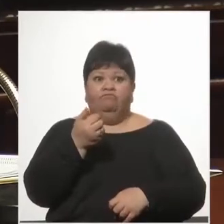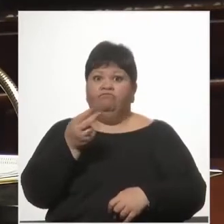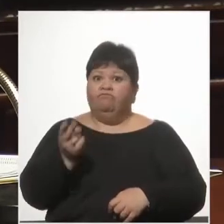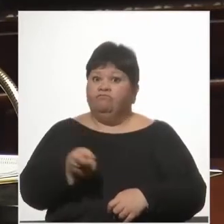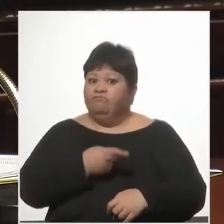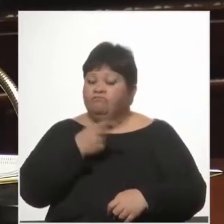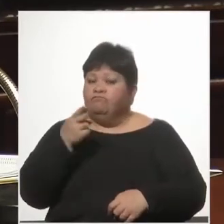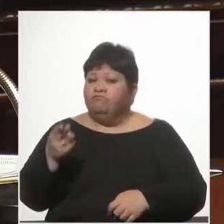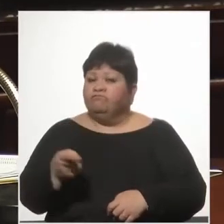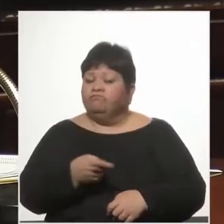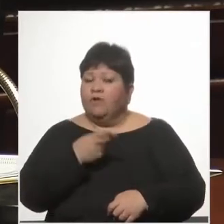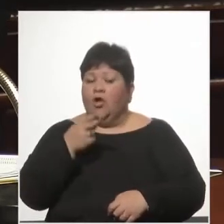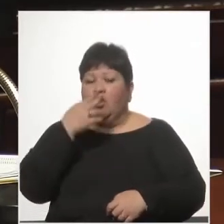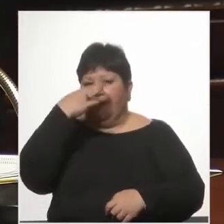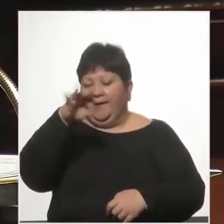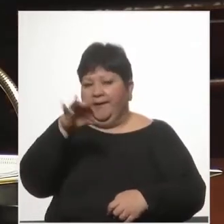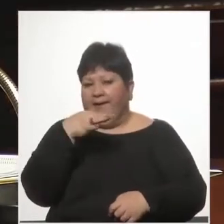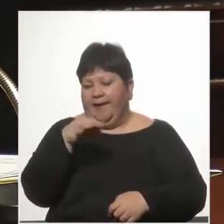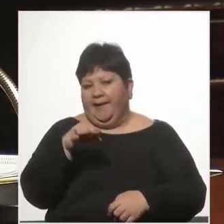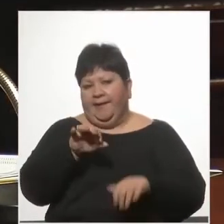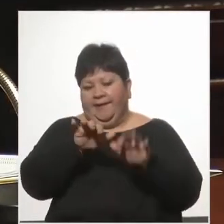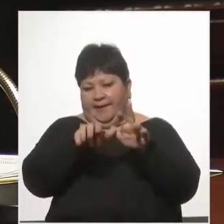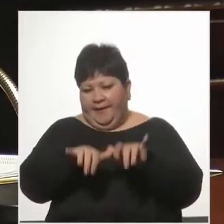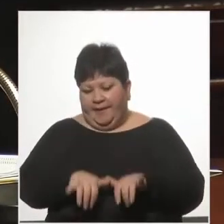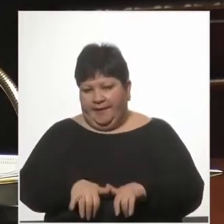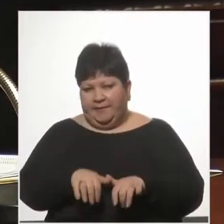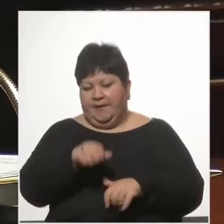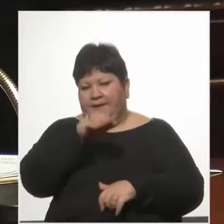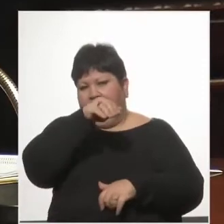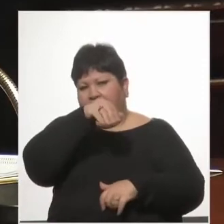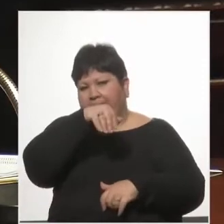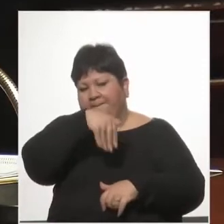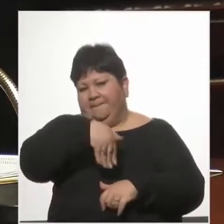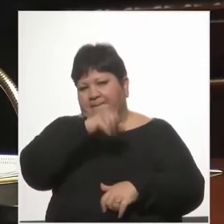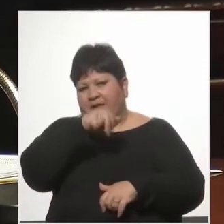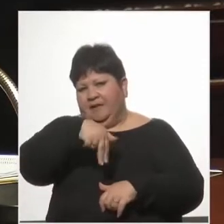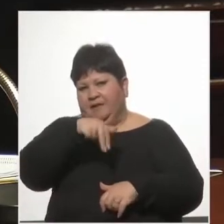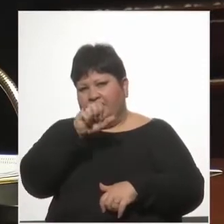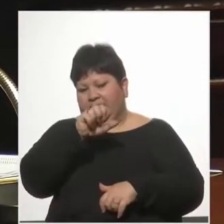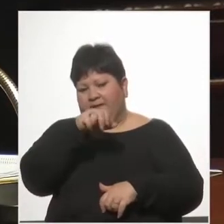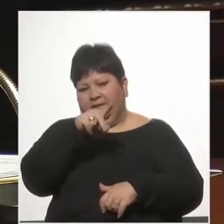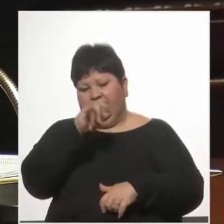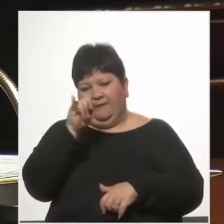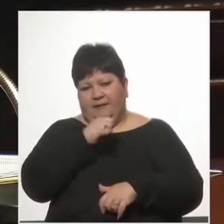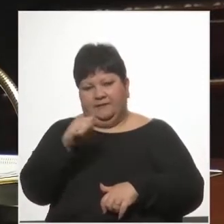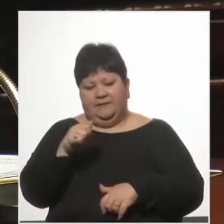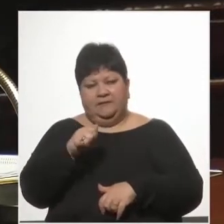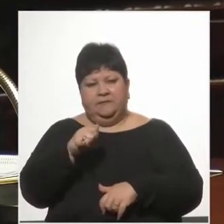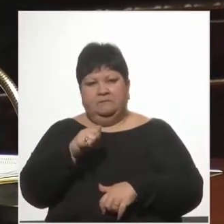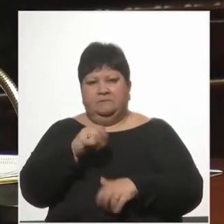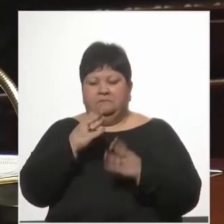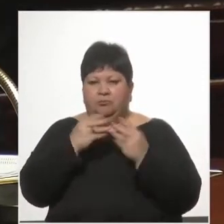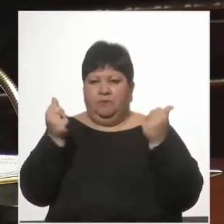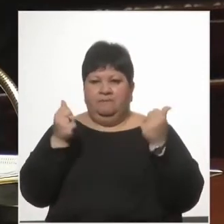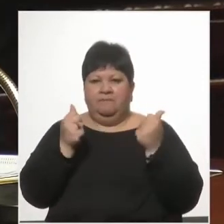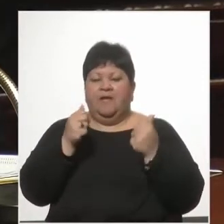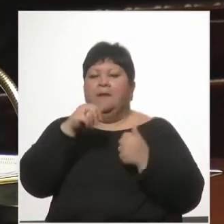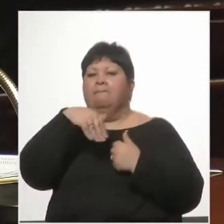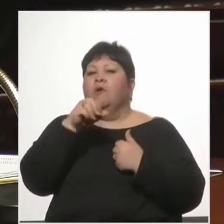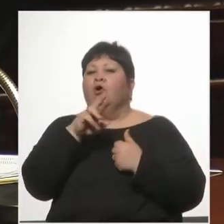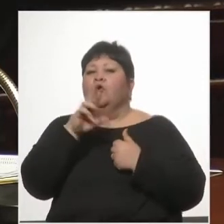Misteriosamente, el original de la carta de Menéndez desapareció. Y más raro aún, el fiscal Morosoli no la tomó en